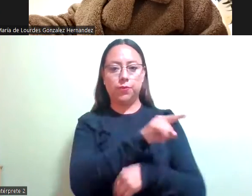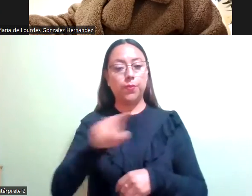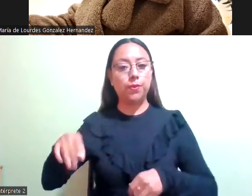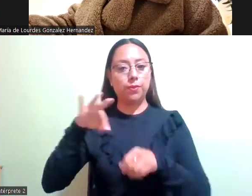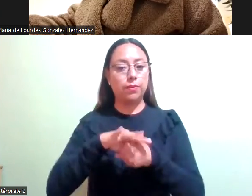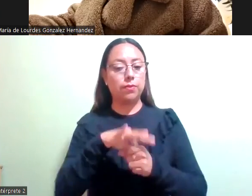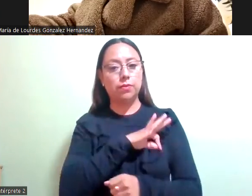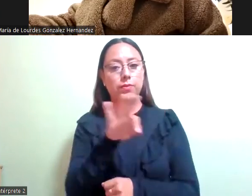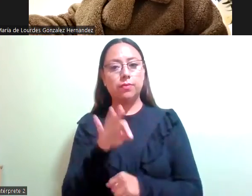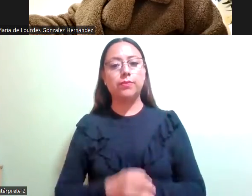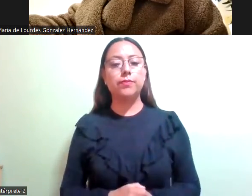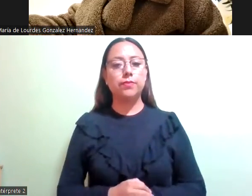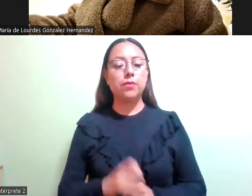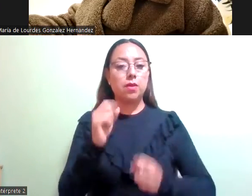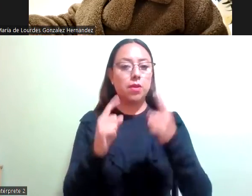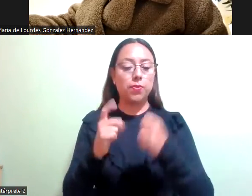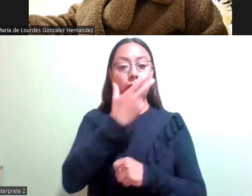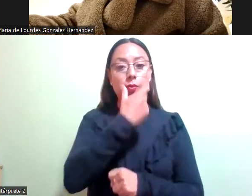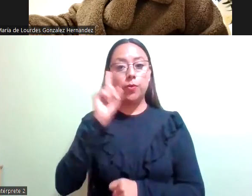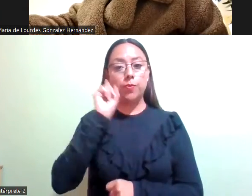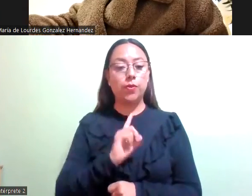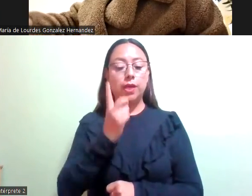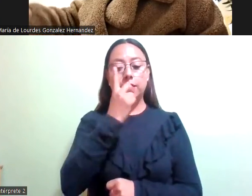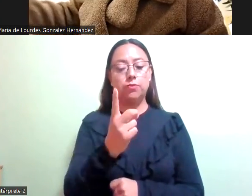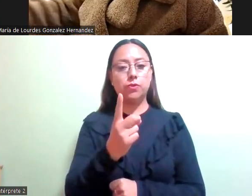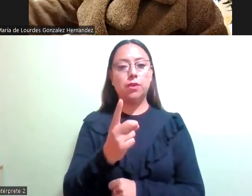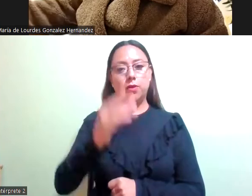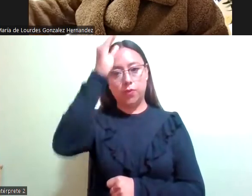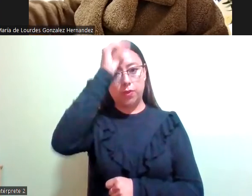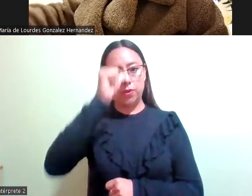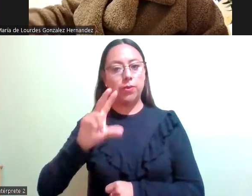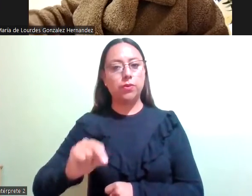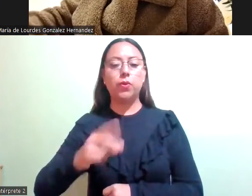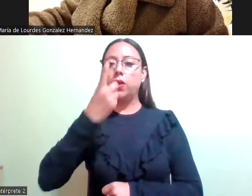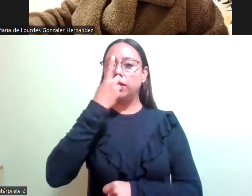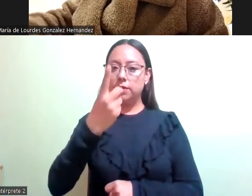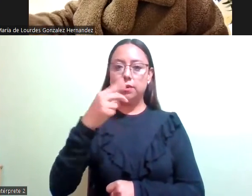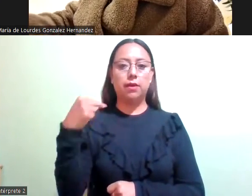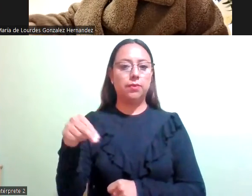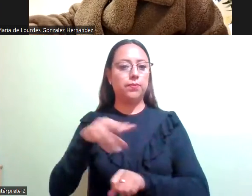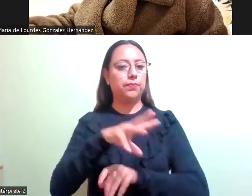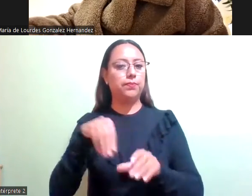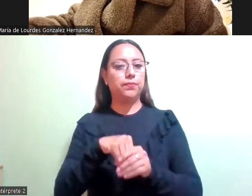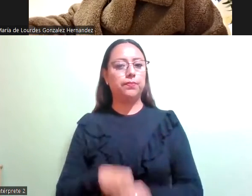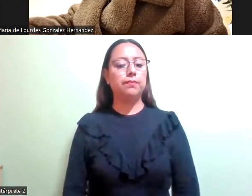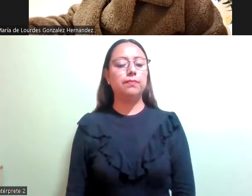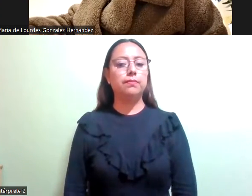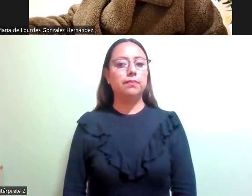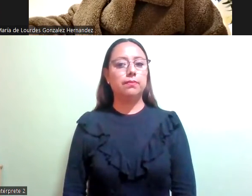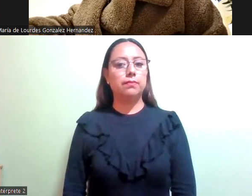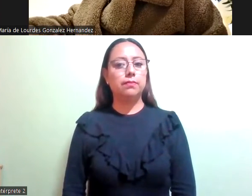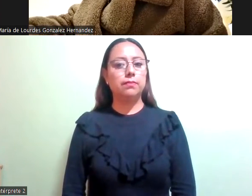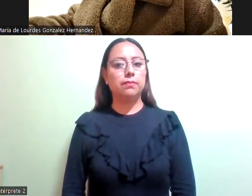Si hay algún o alguna diputada que esté por la negativa, sí va a ser manifestándolo, mencionando su nombre completo.